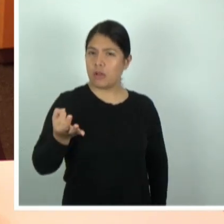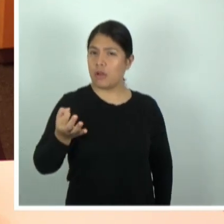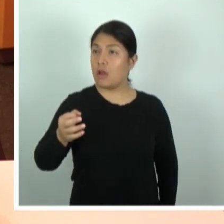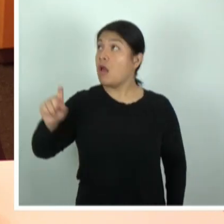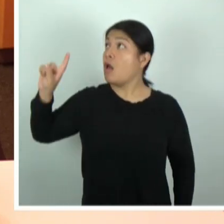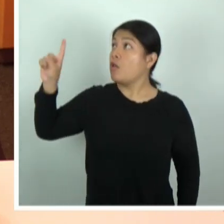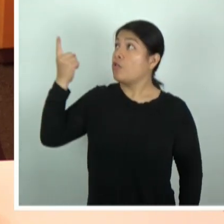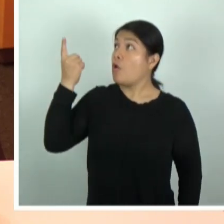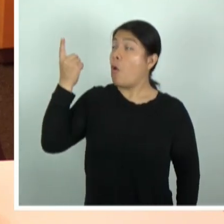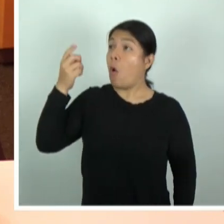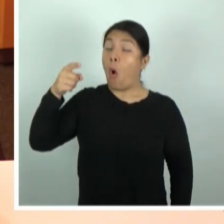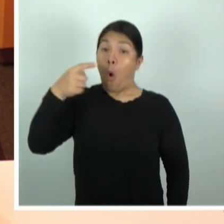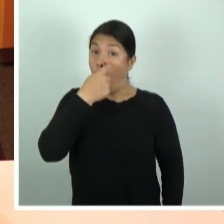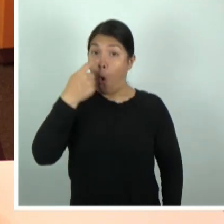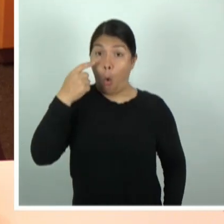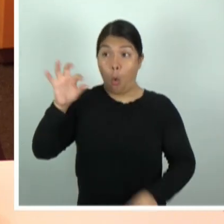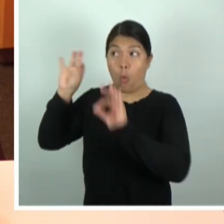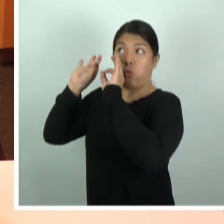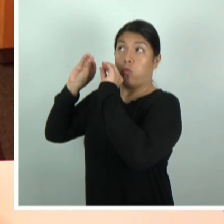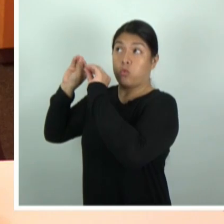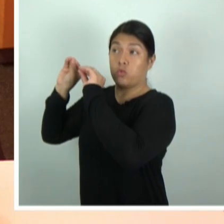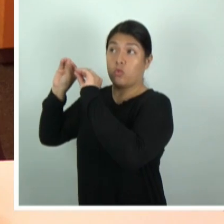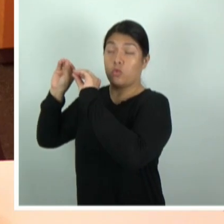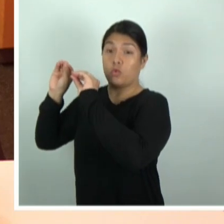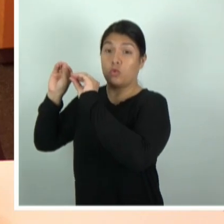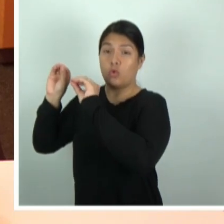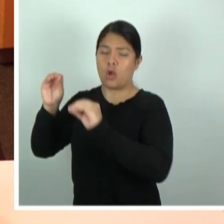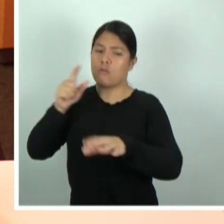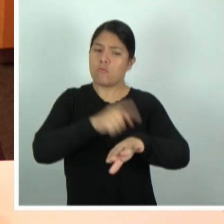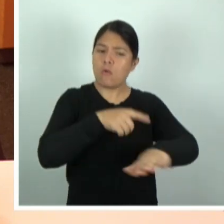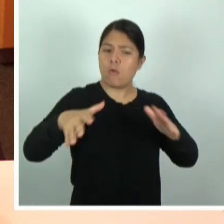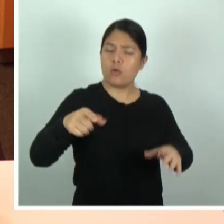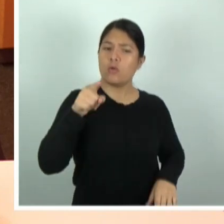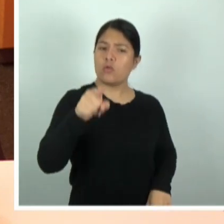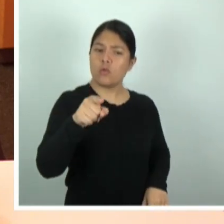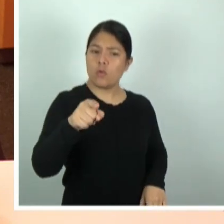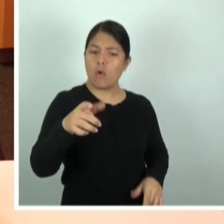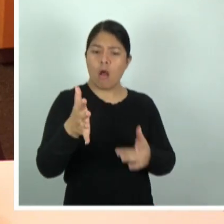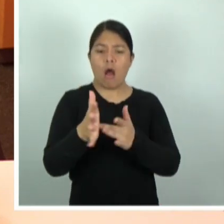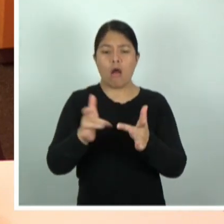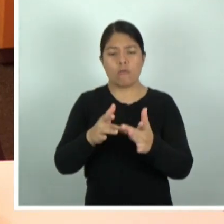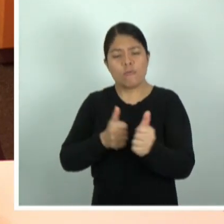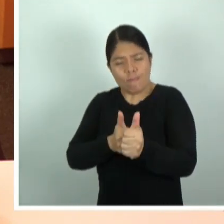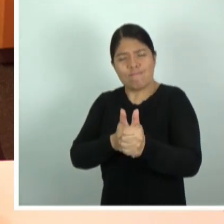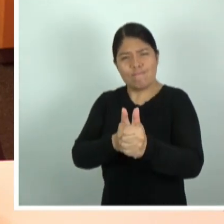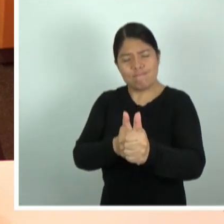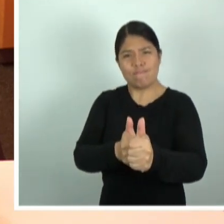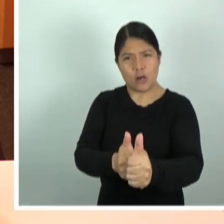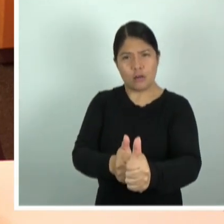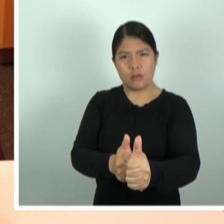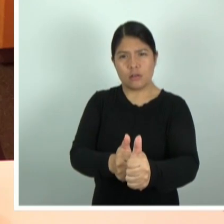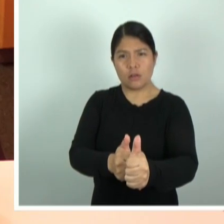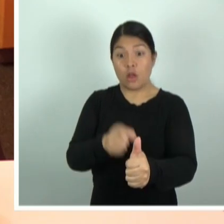Dios, en el momento que tú le sigues a Jesucristo, en el momento que tú le sigues, tú